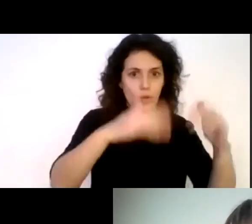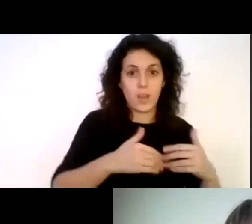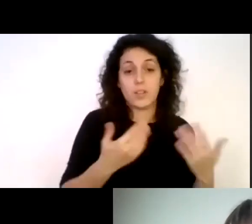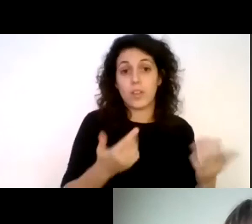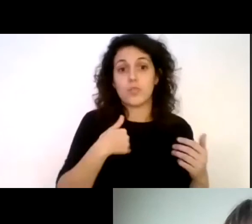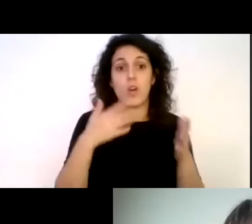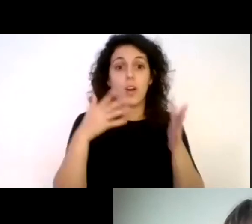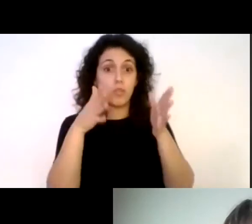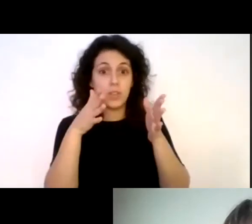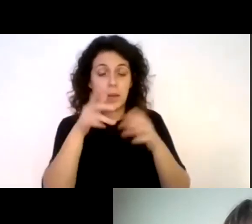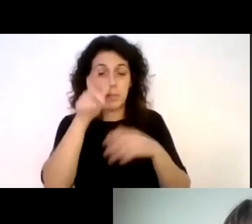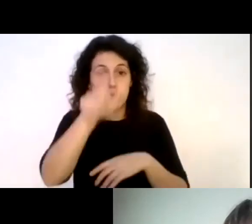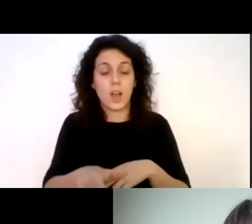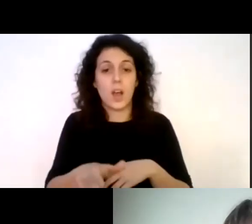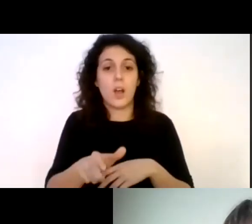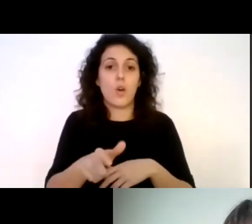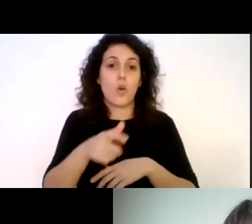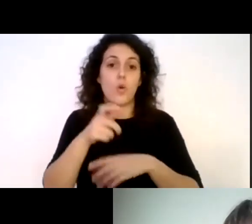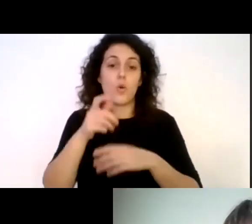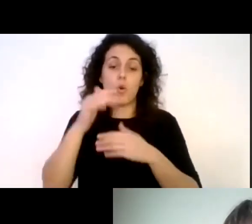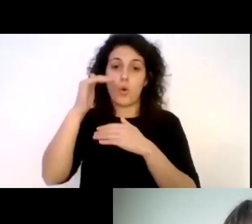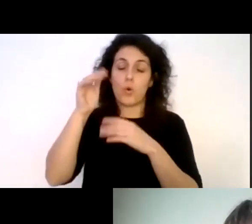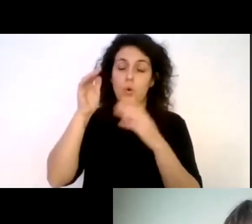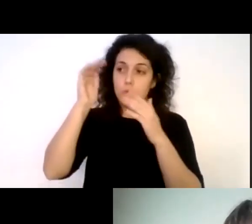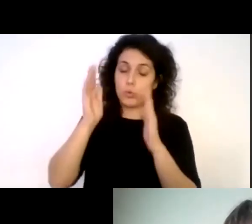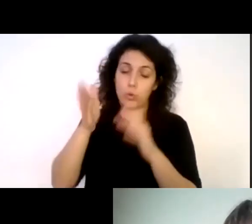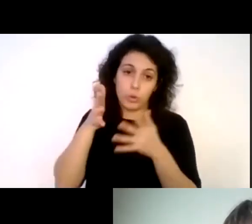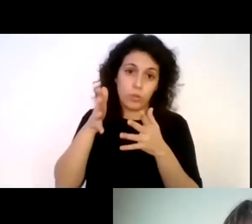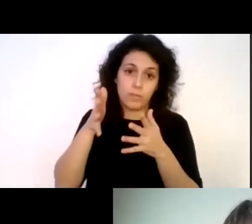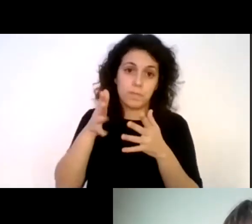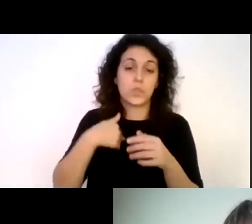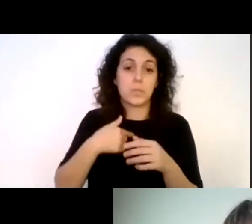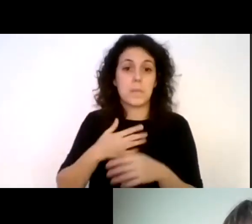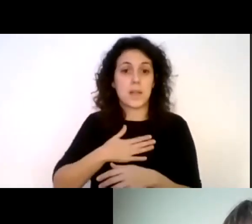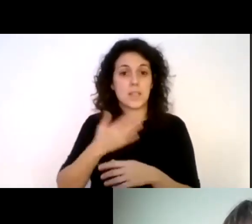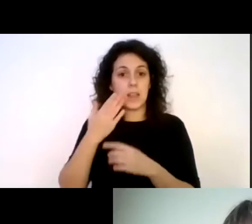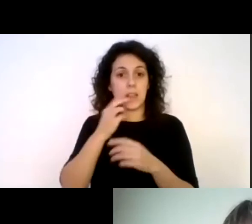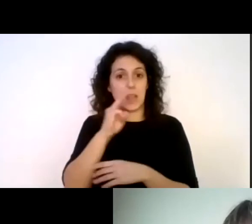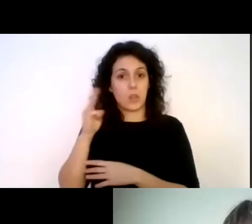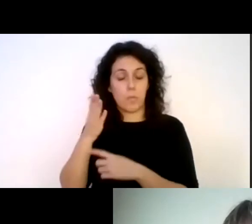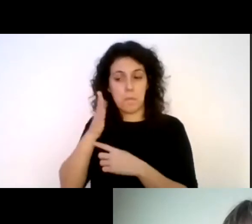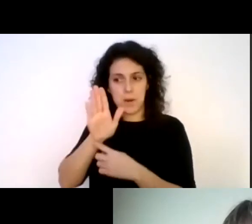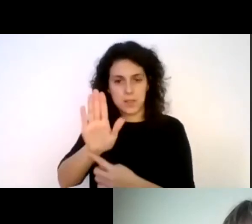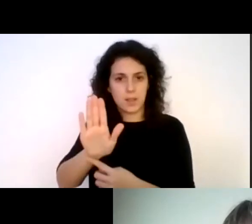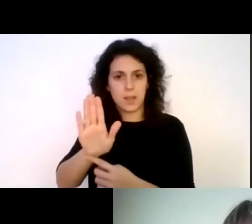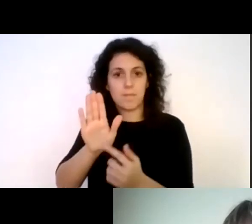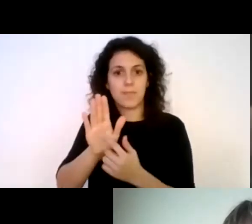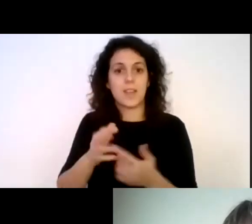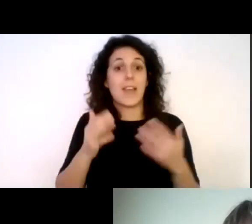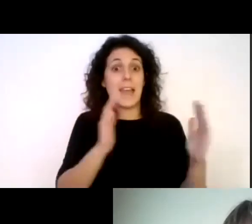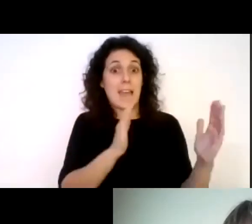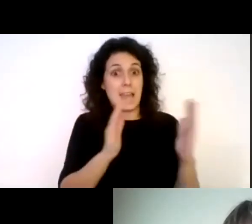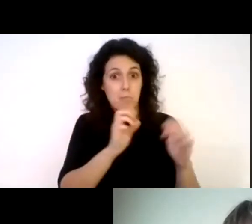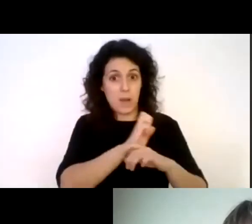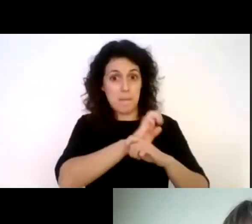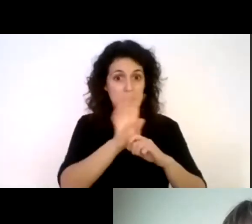al consultor, le monté una presentación y también durante la pandemia la Autoridad de